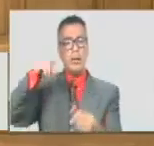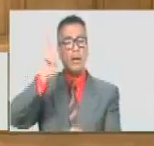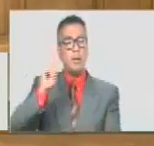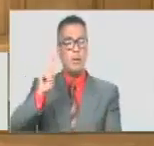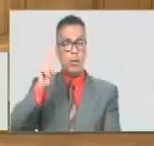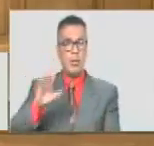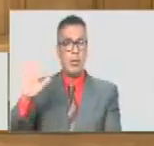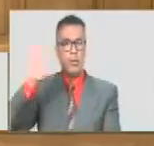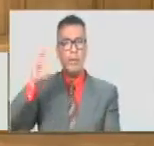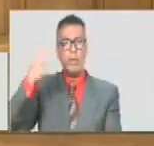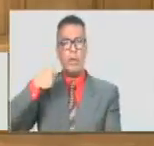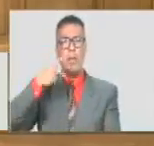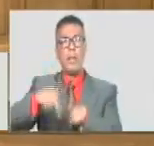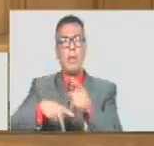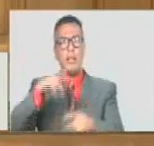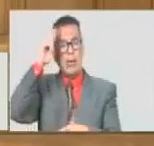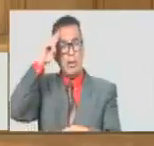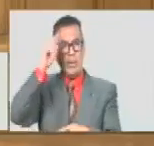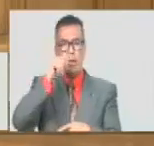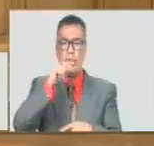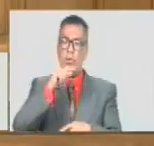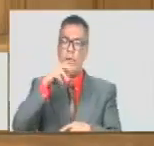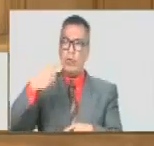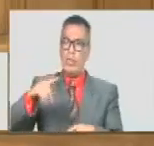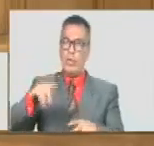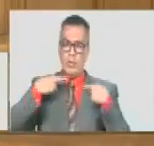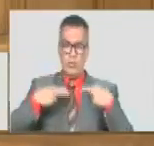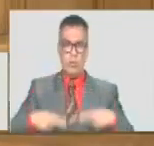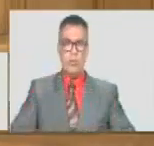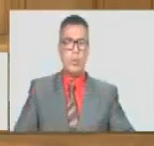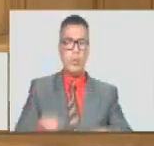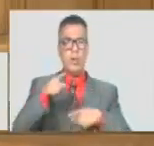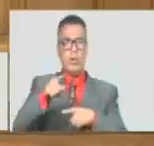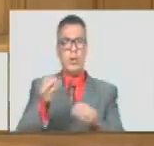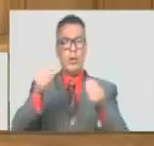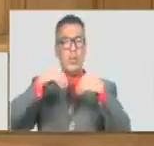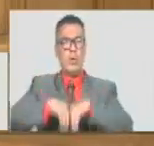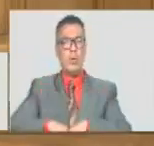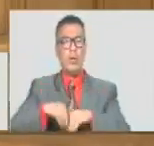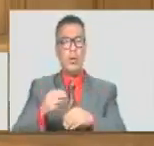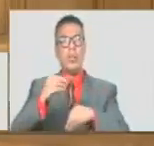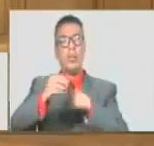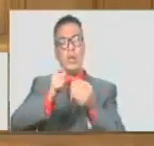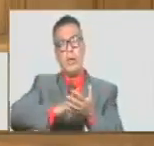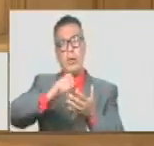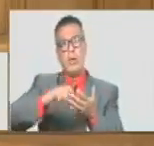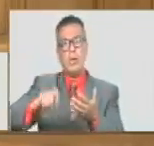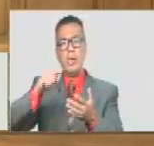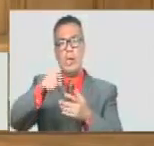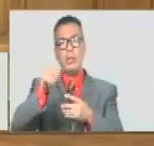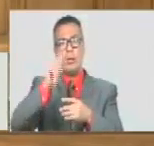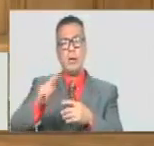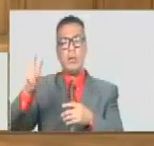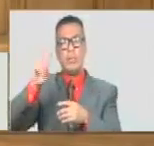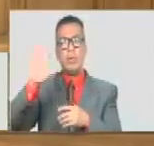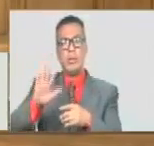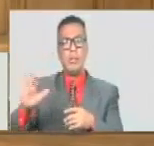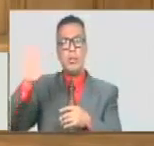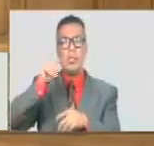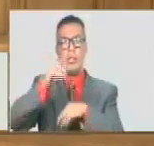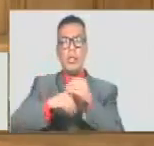ha sido garante de la protección y el respeto de los derechos humanos. Consta en los acuerdos, en los tratados suscritos, ratificados por la República. En